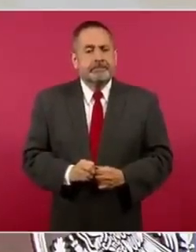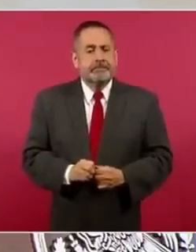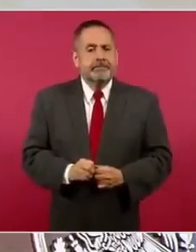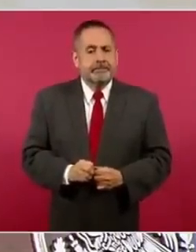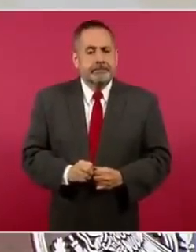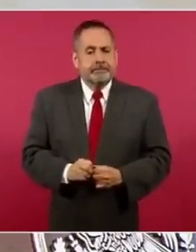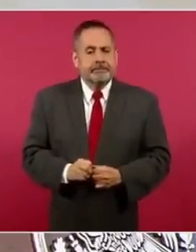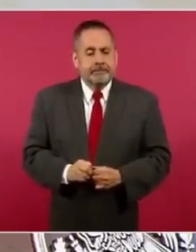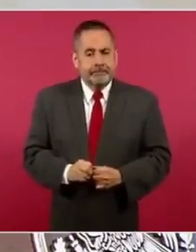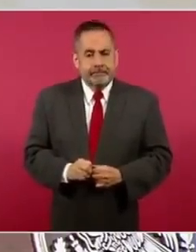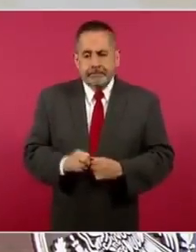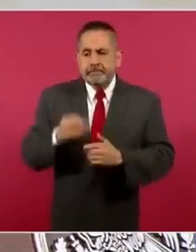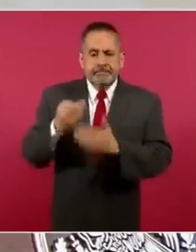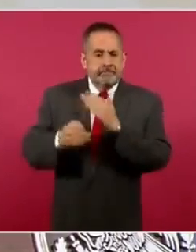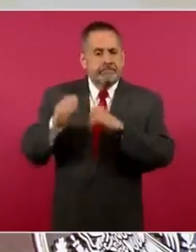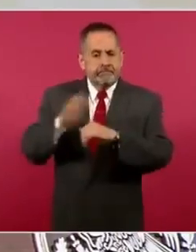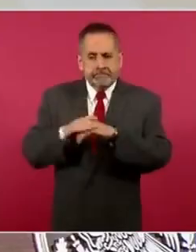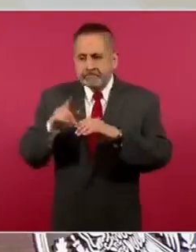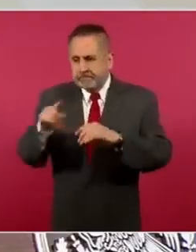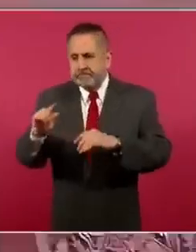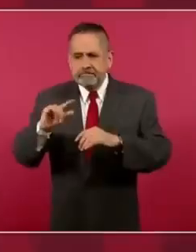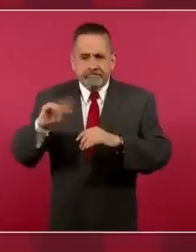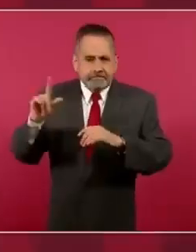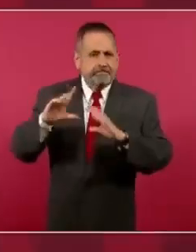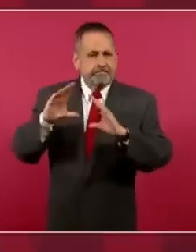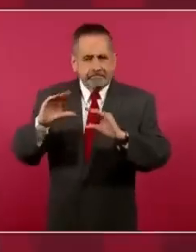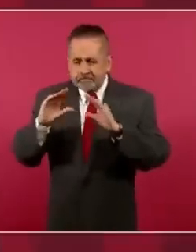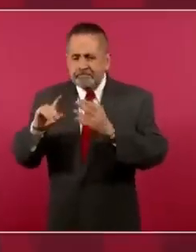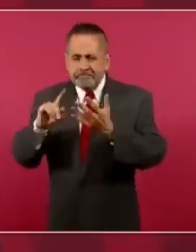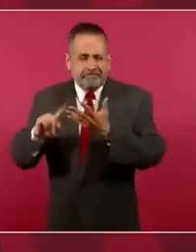en lo técnico, en lo profesional,